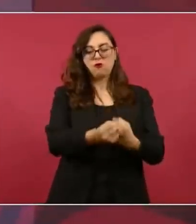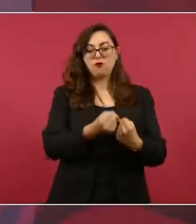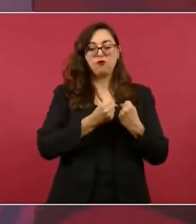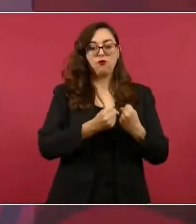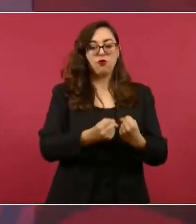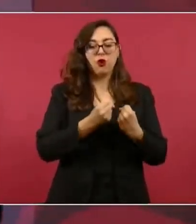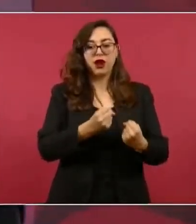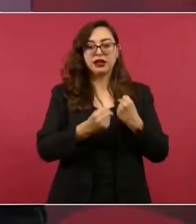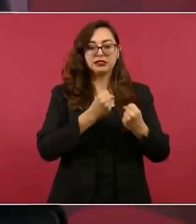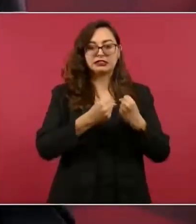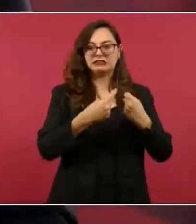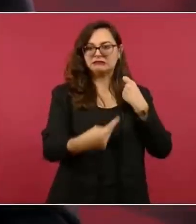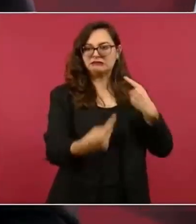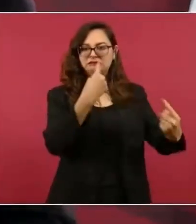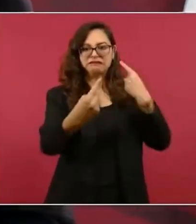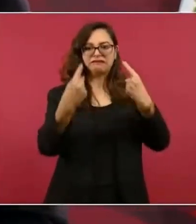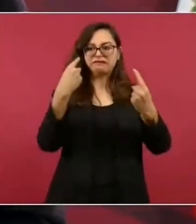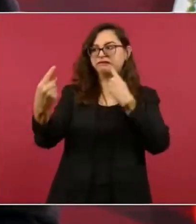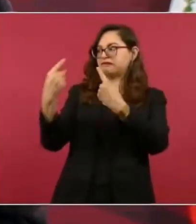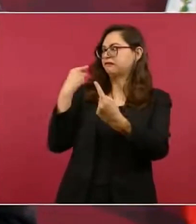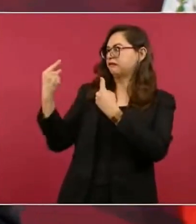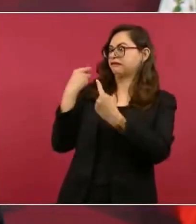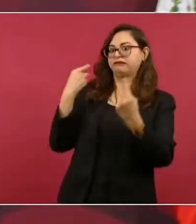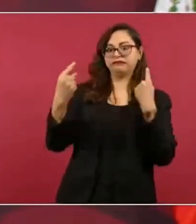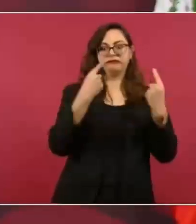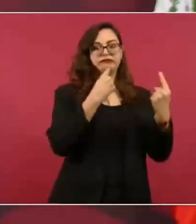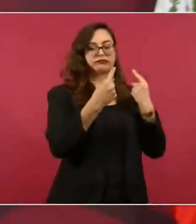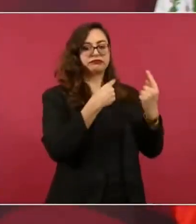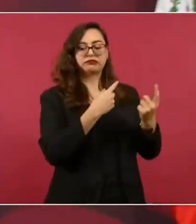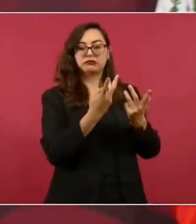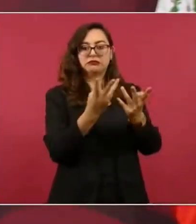a hacerme preguntas